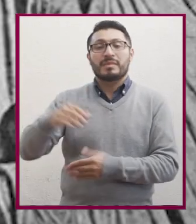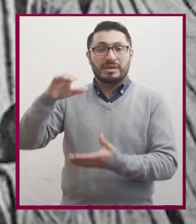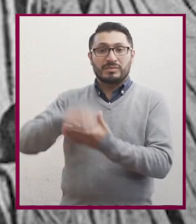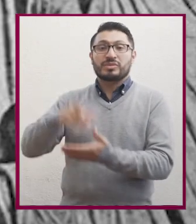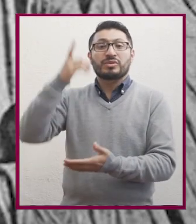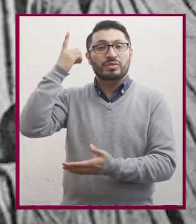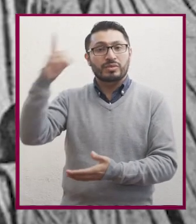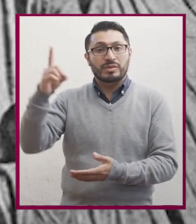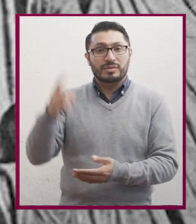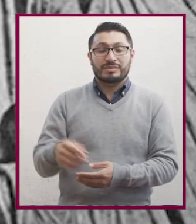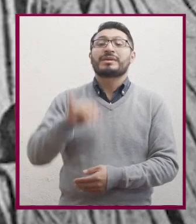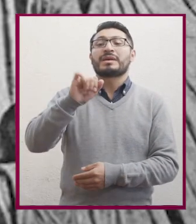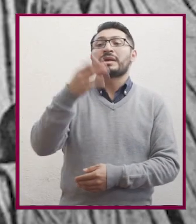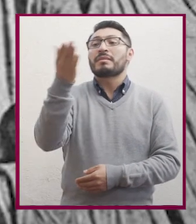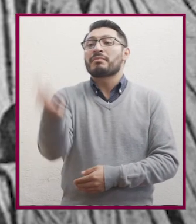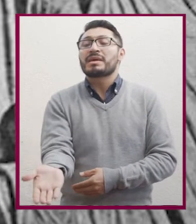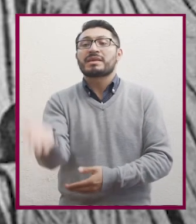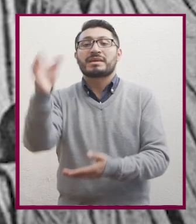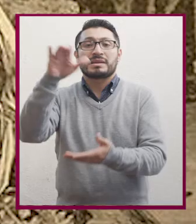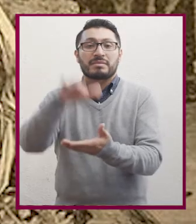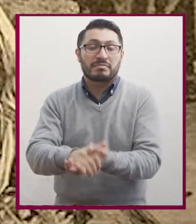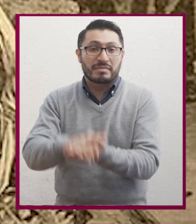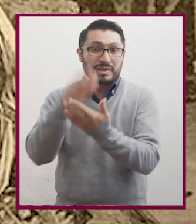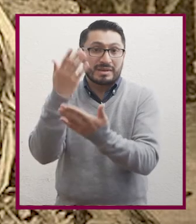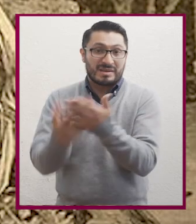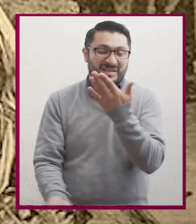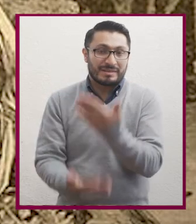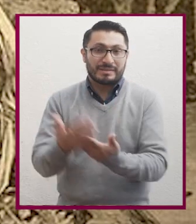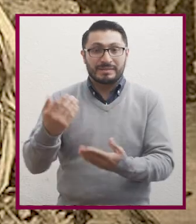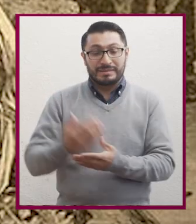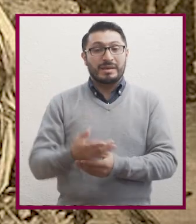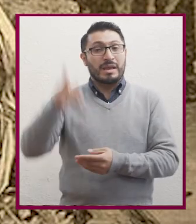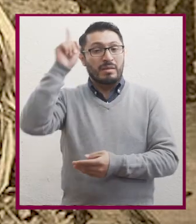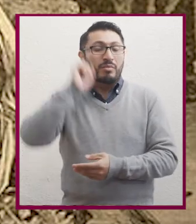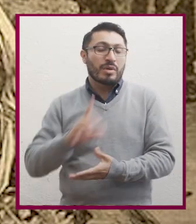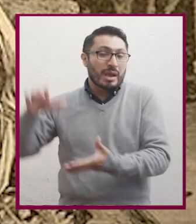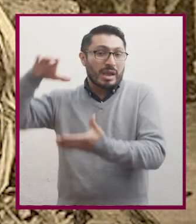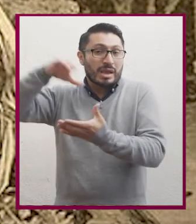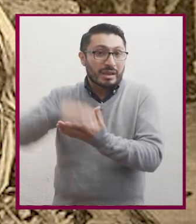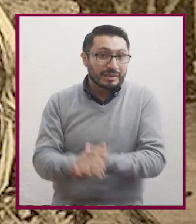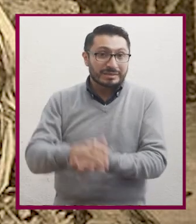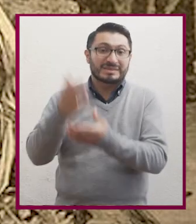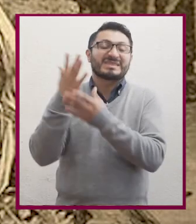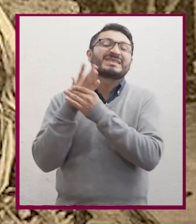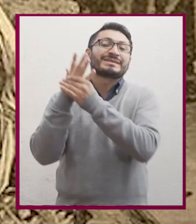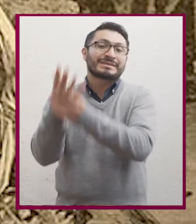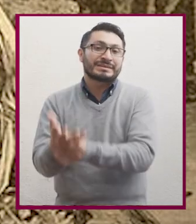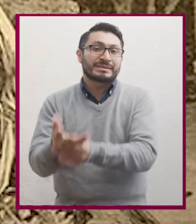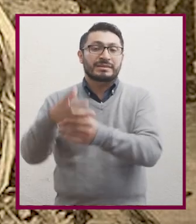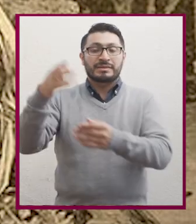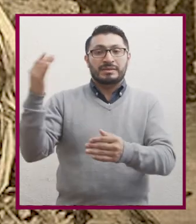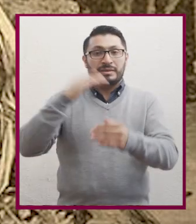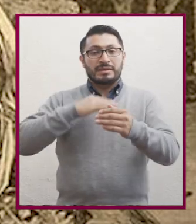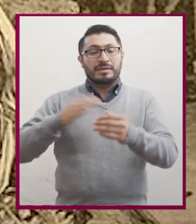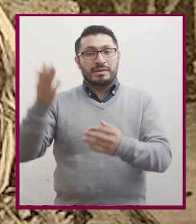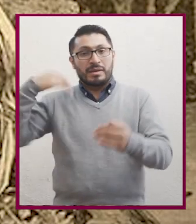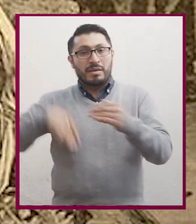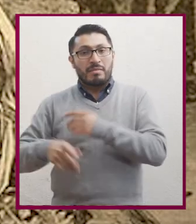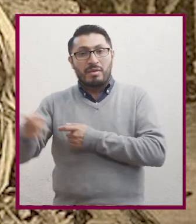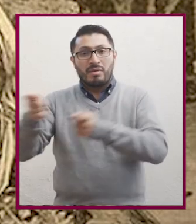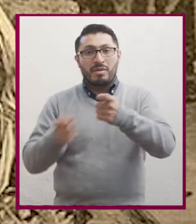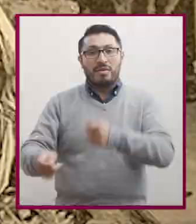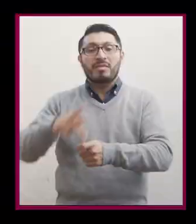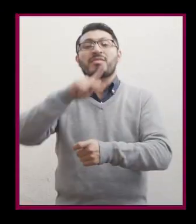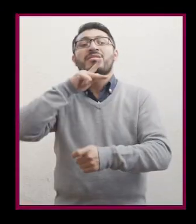la expresión pedir la mano en matrimonio. Las mujeres que se habían casado sine manu permanecerían bajo el control de su